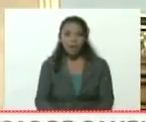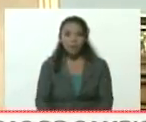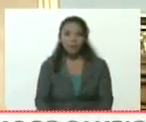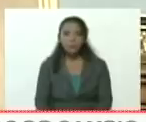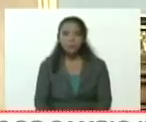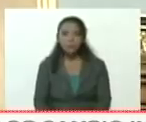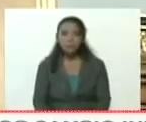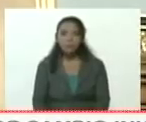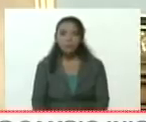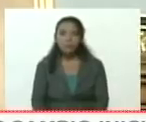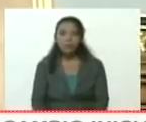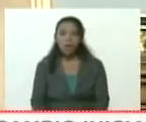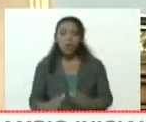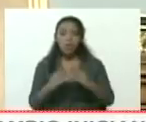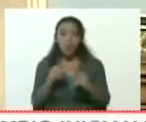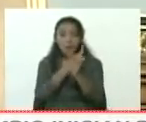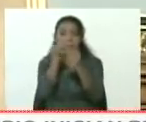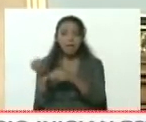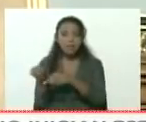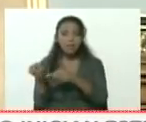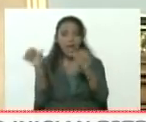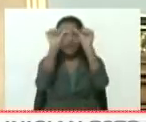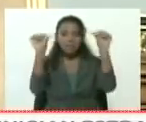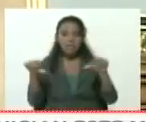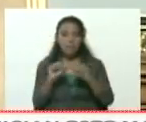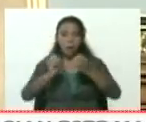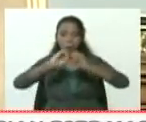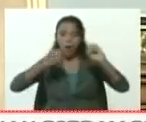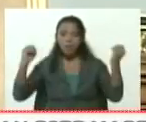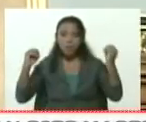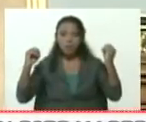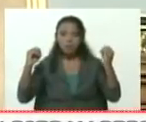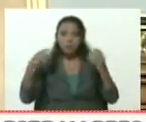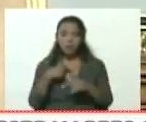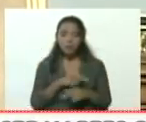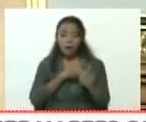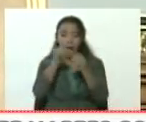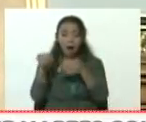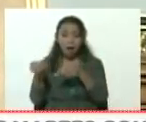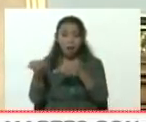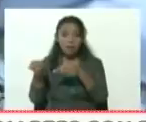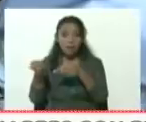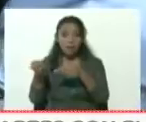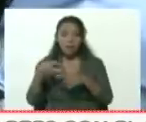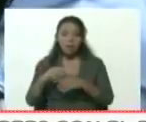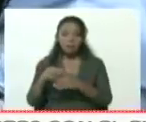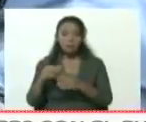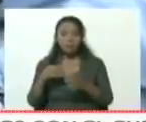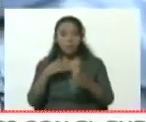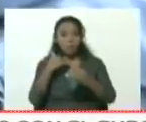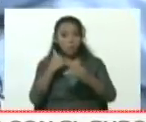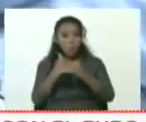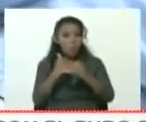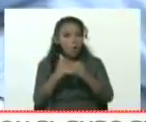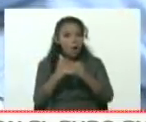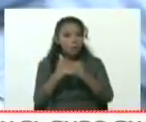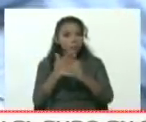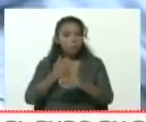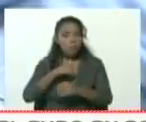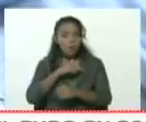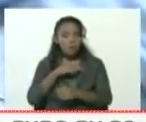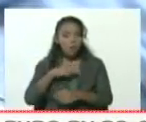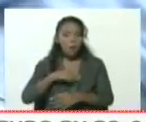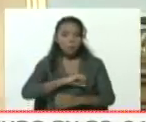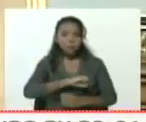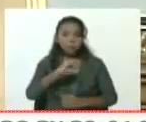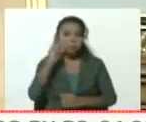Y ver todo ese sistema de organización que a partir del concepto de toparquía que inculcó nuestro libertador,